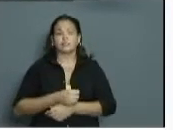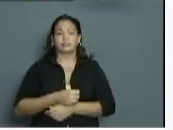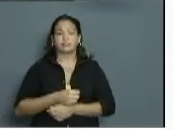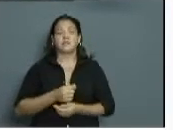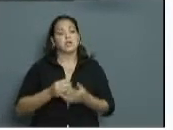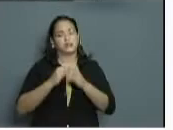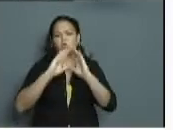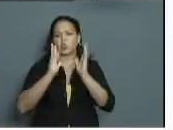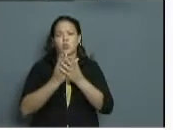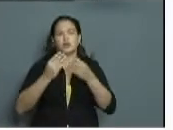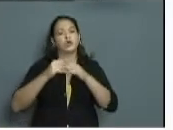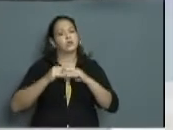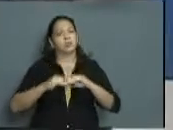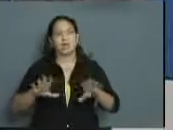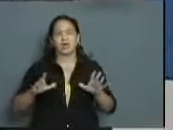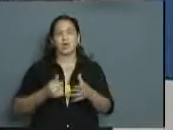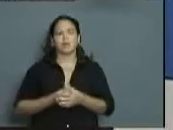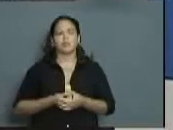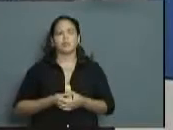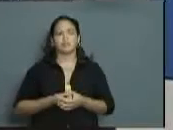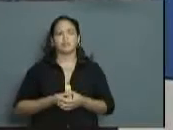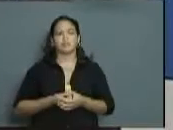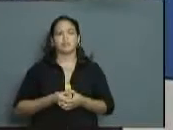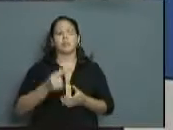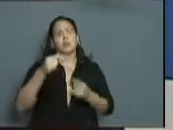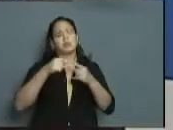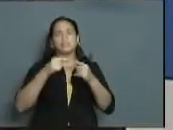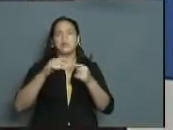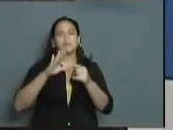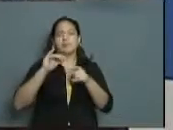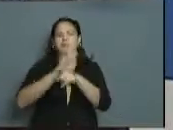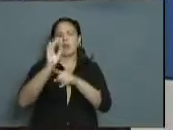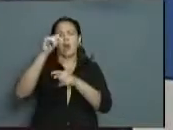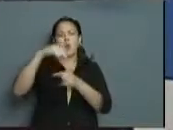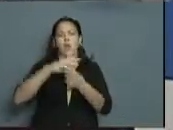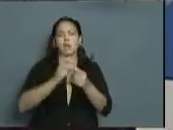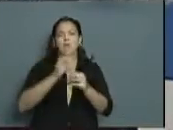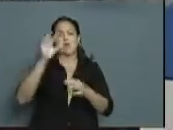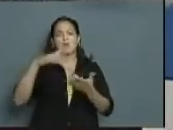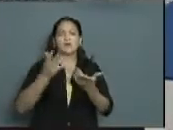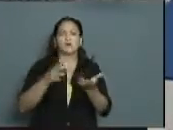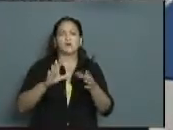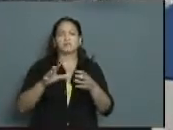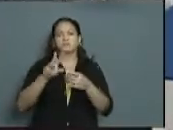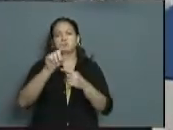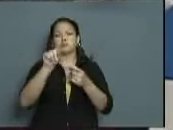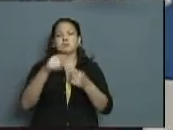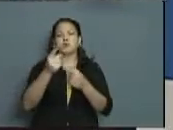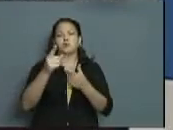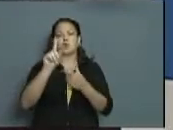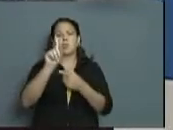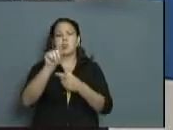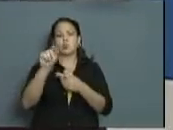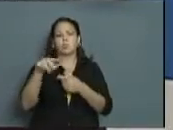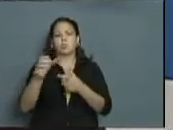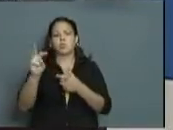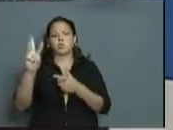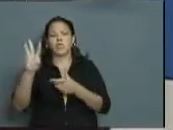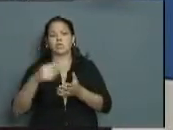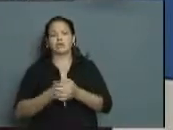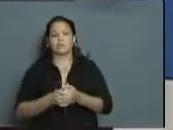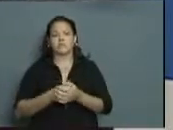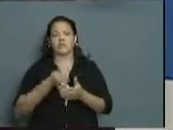mar tranquila con altura de la ola entre 0.3 y 0.4 metros. Esto es favorable para las labores de pesca